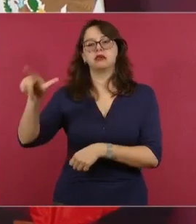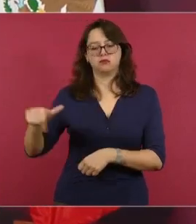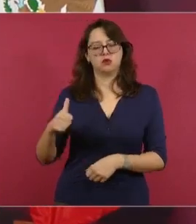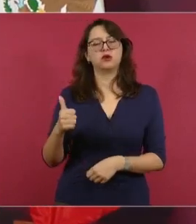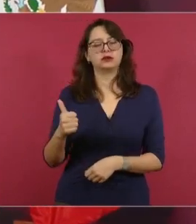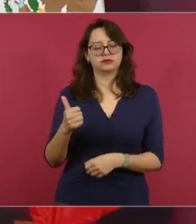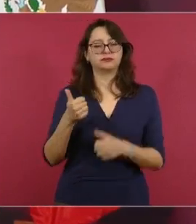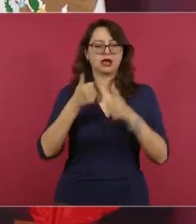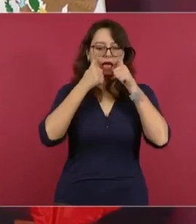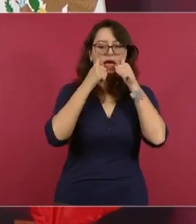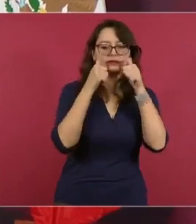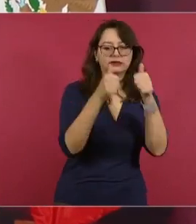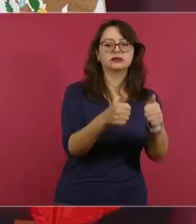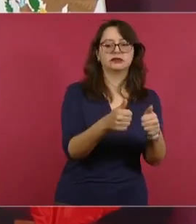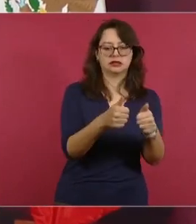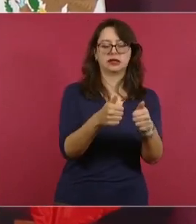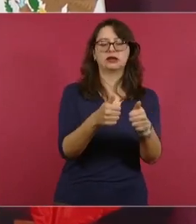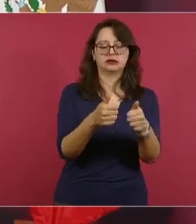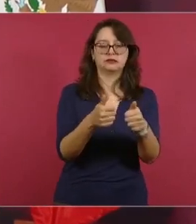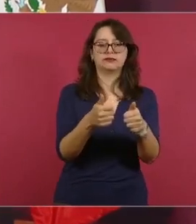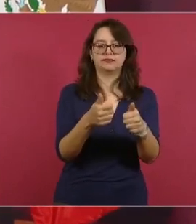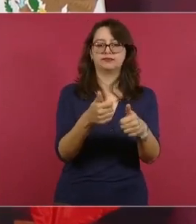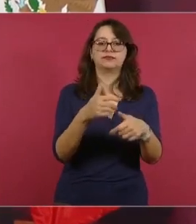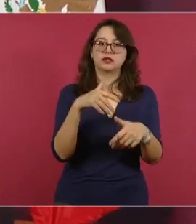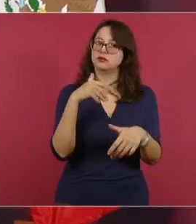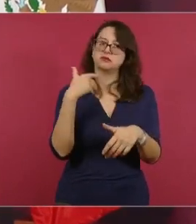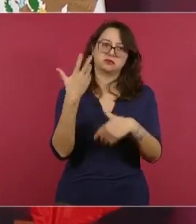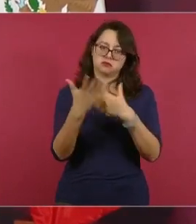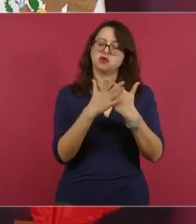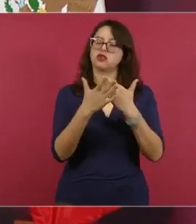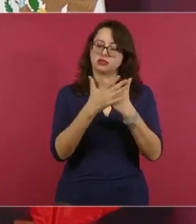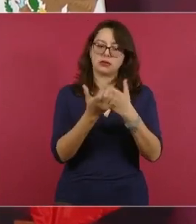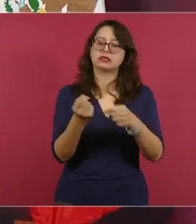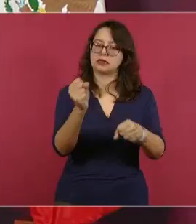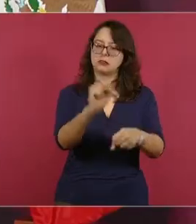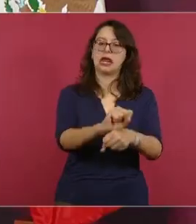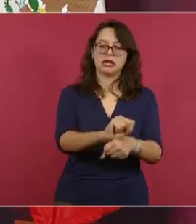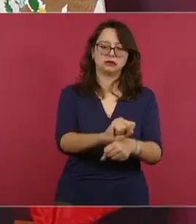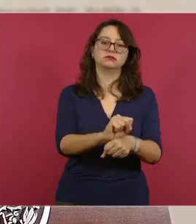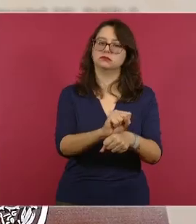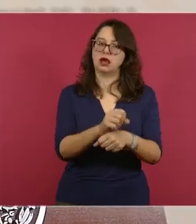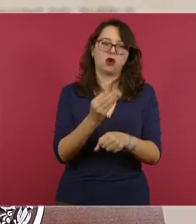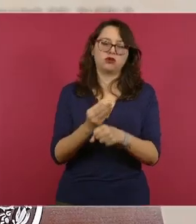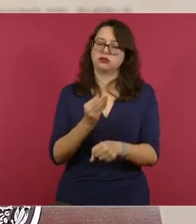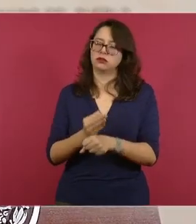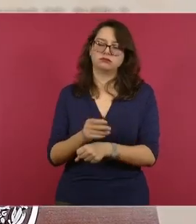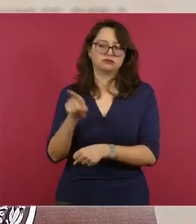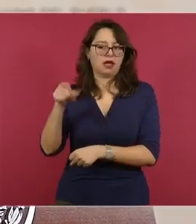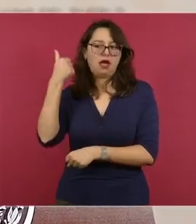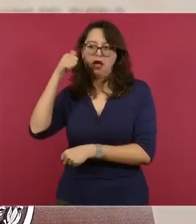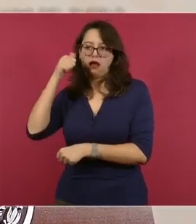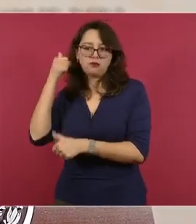Comunicaciones. Nada más que la semana que viene. Sí.